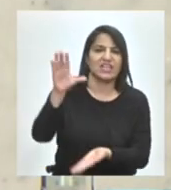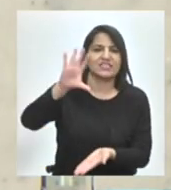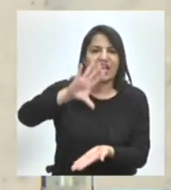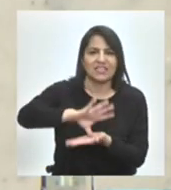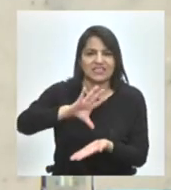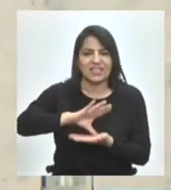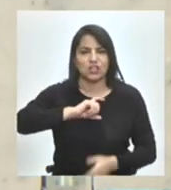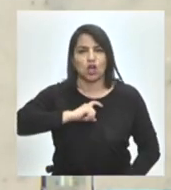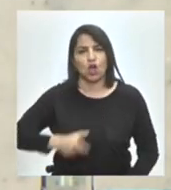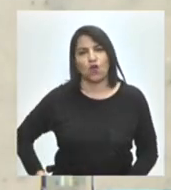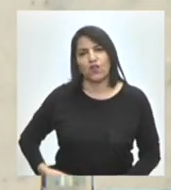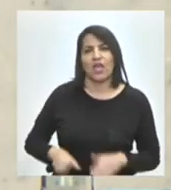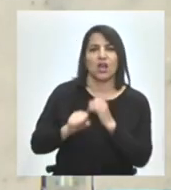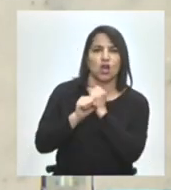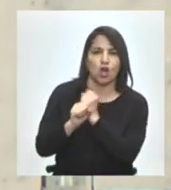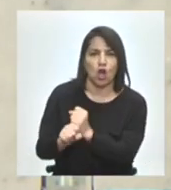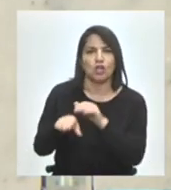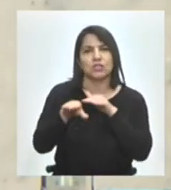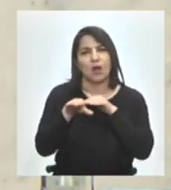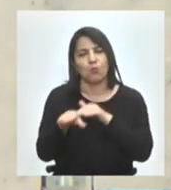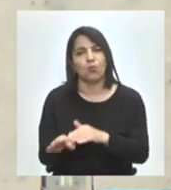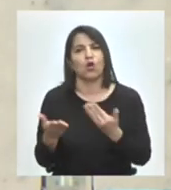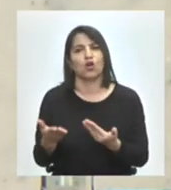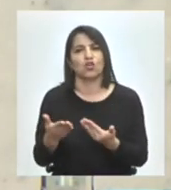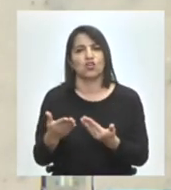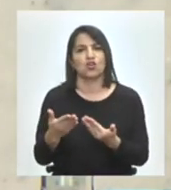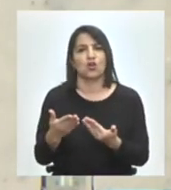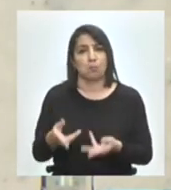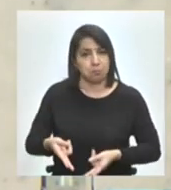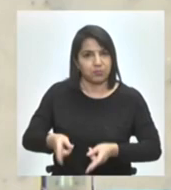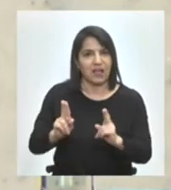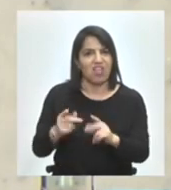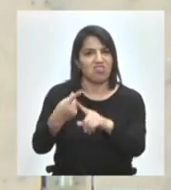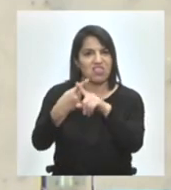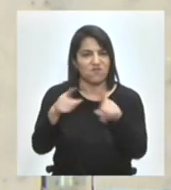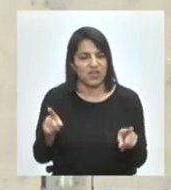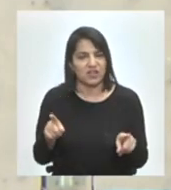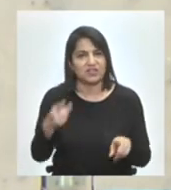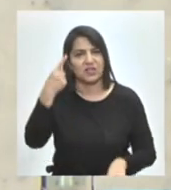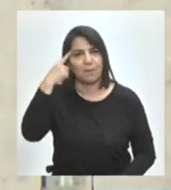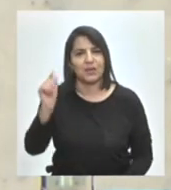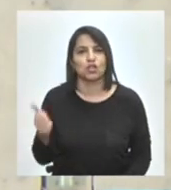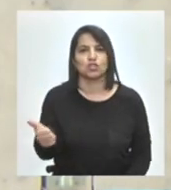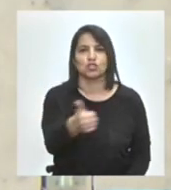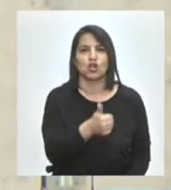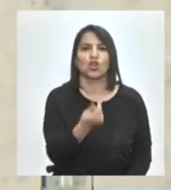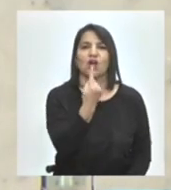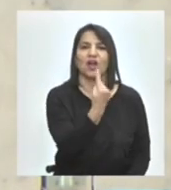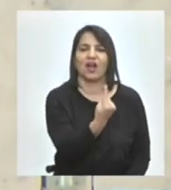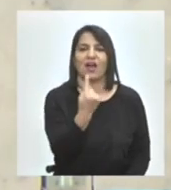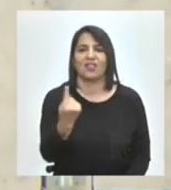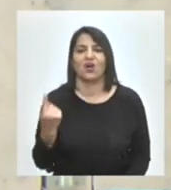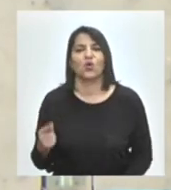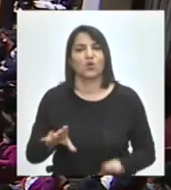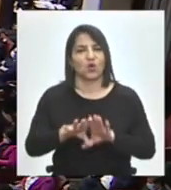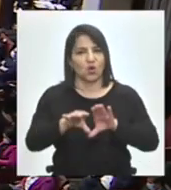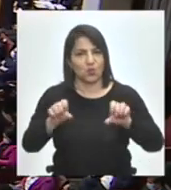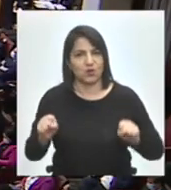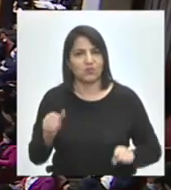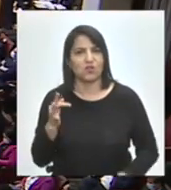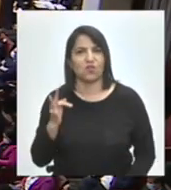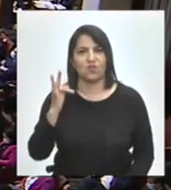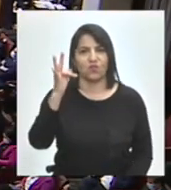de oposición, todos con legítimas diferencias, pero todos y cada uno comprometidos con ese